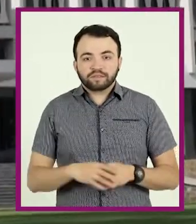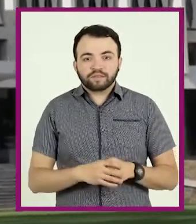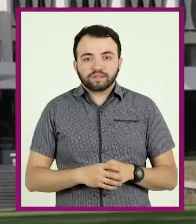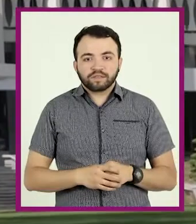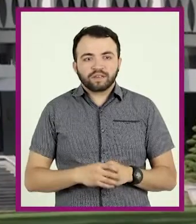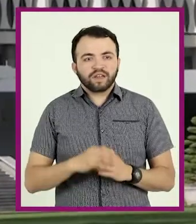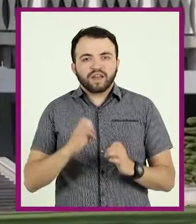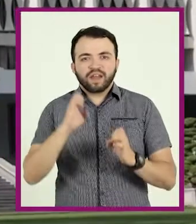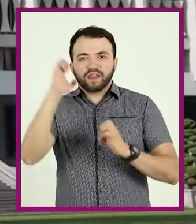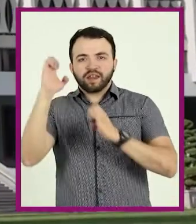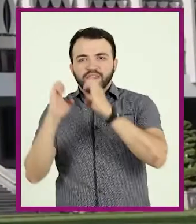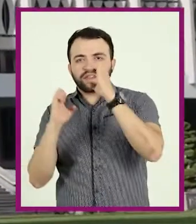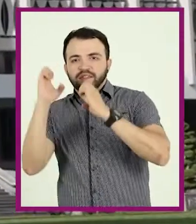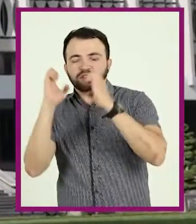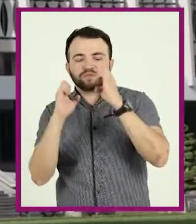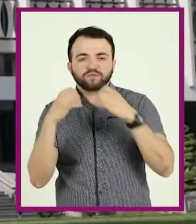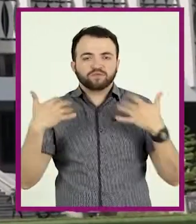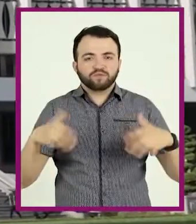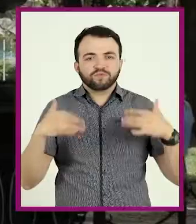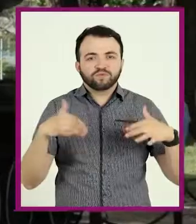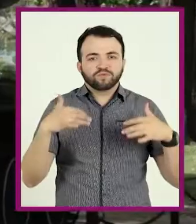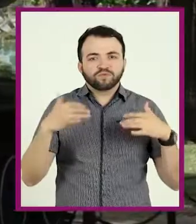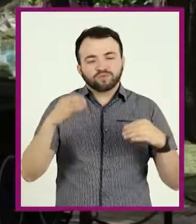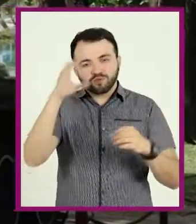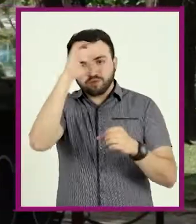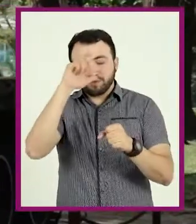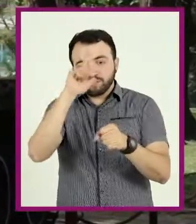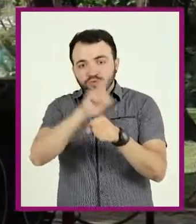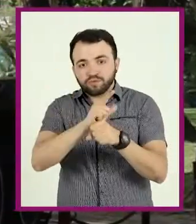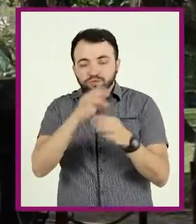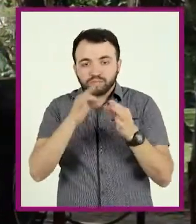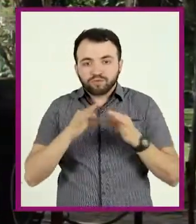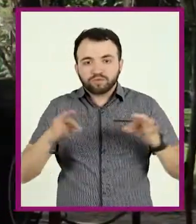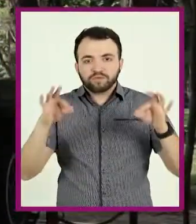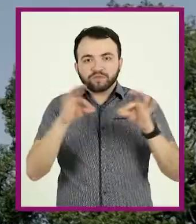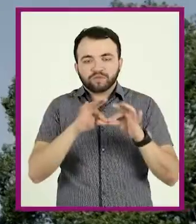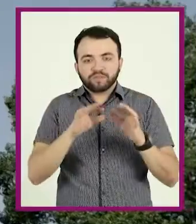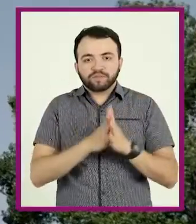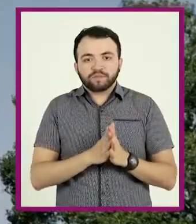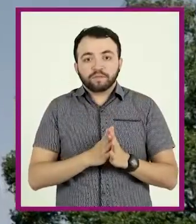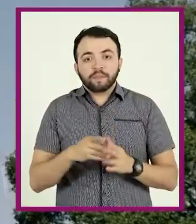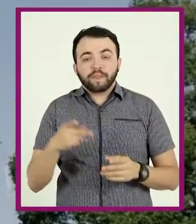de interés como el Palacio de la Reunificación, edificio